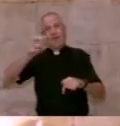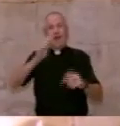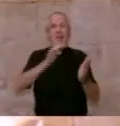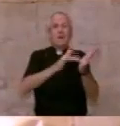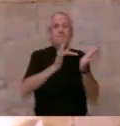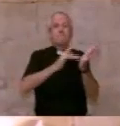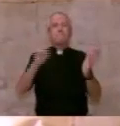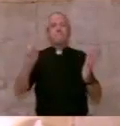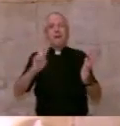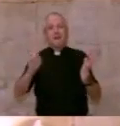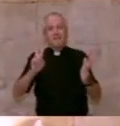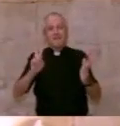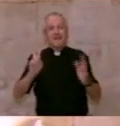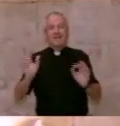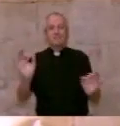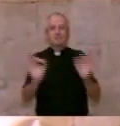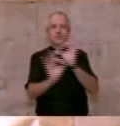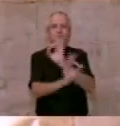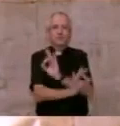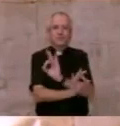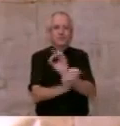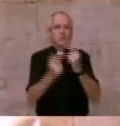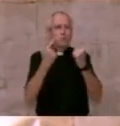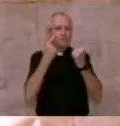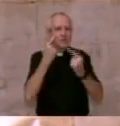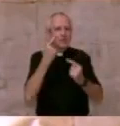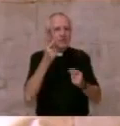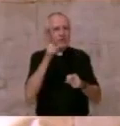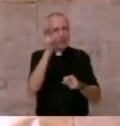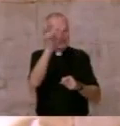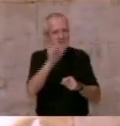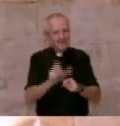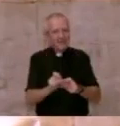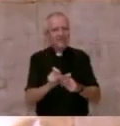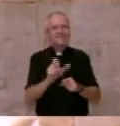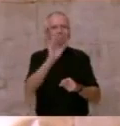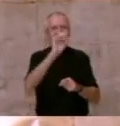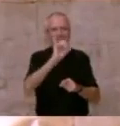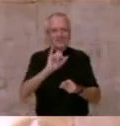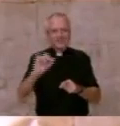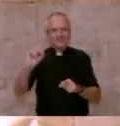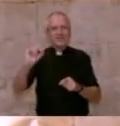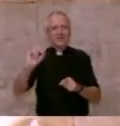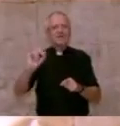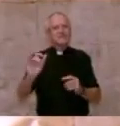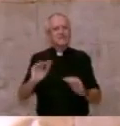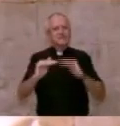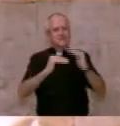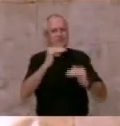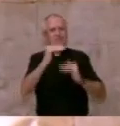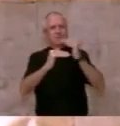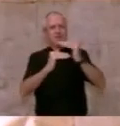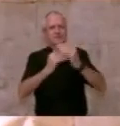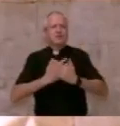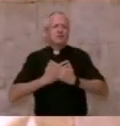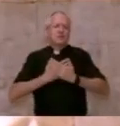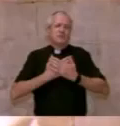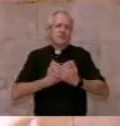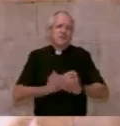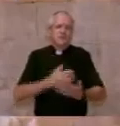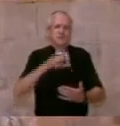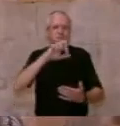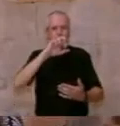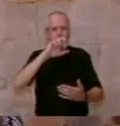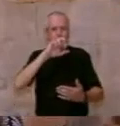un pastor, hemos puesto nuestra atención en ti, venerable hermano, que sobresales en solicitud episcopal